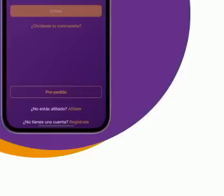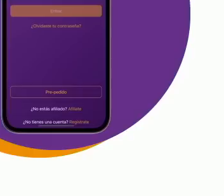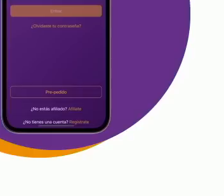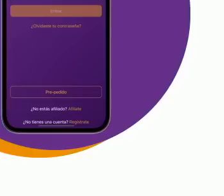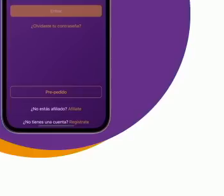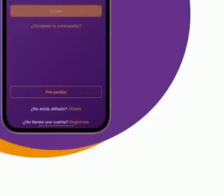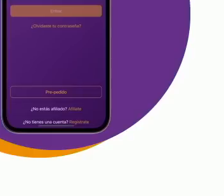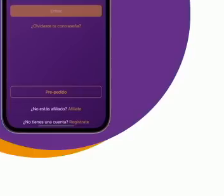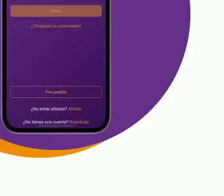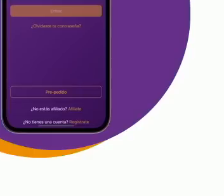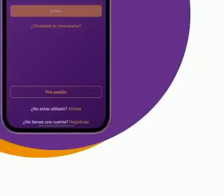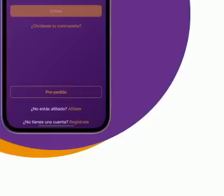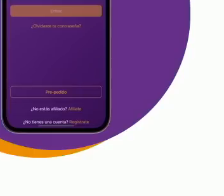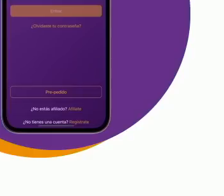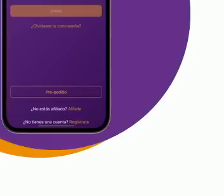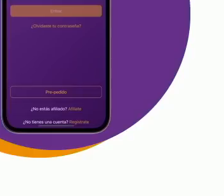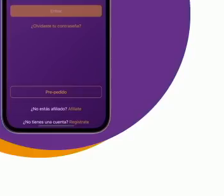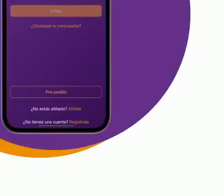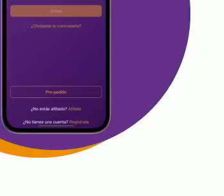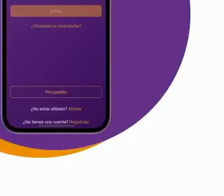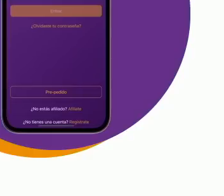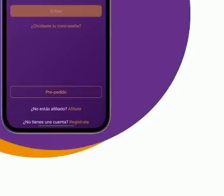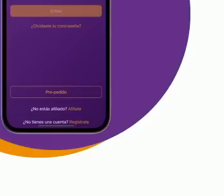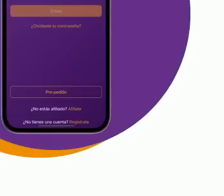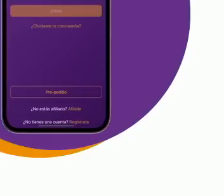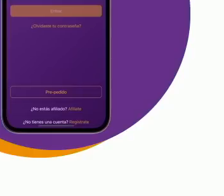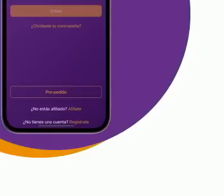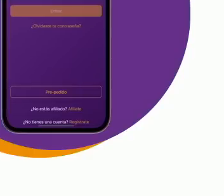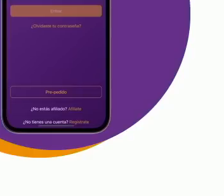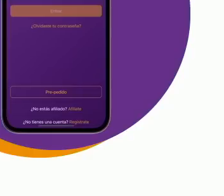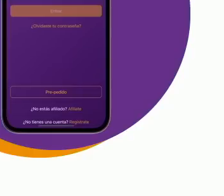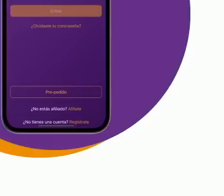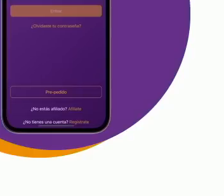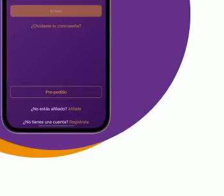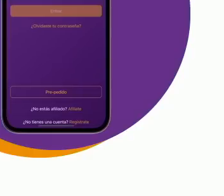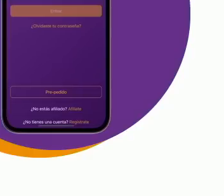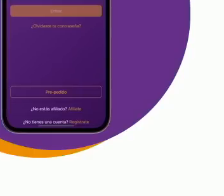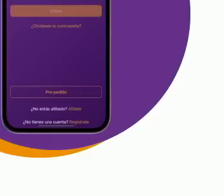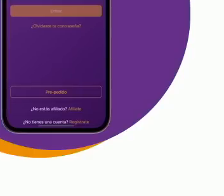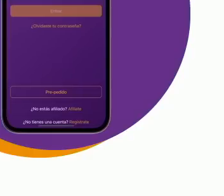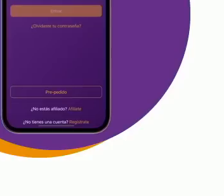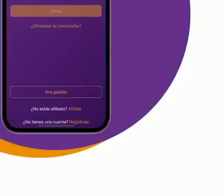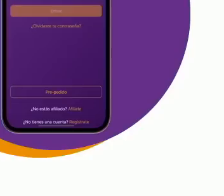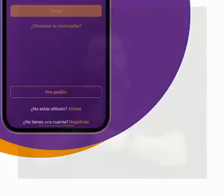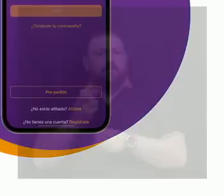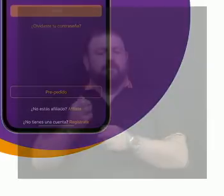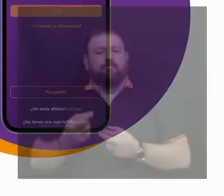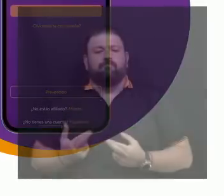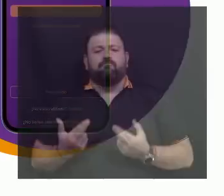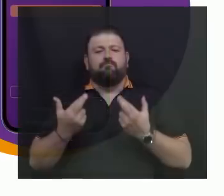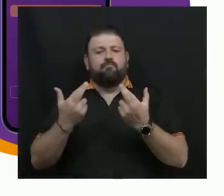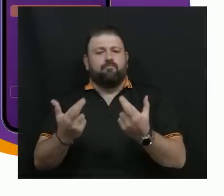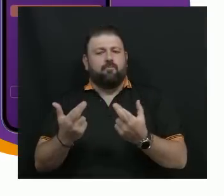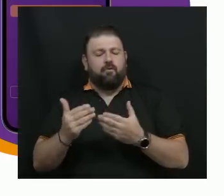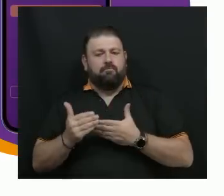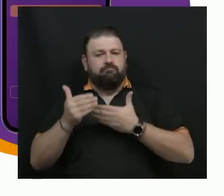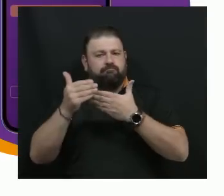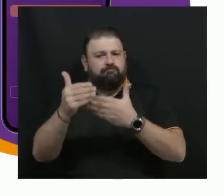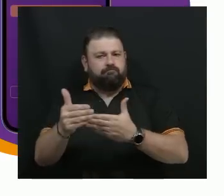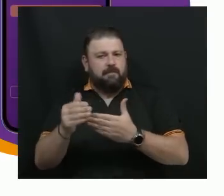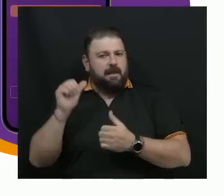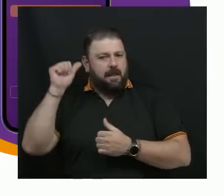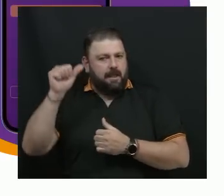Se recorre tal cual y si te correspondía gratis, tú eres nuevo empresario, recuerden que los nuevos empresarios o los nuevos usuarios de la